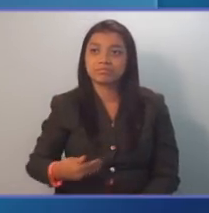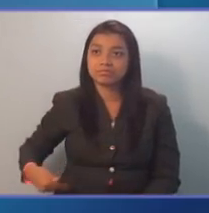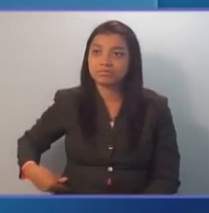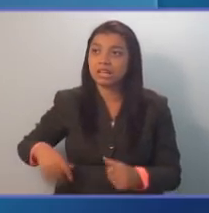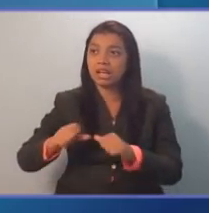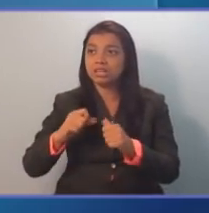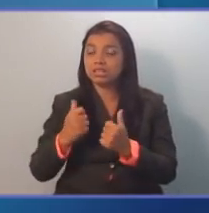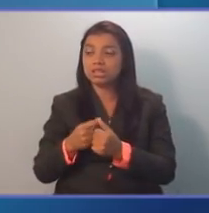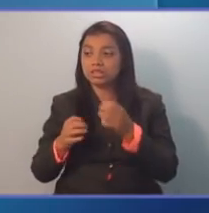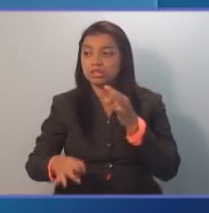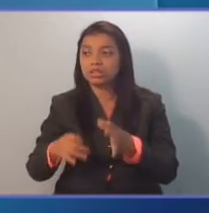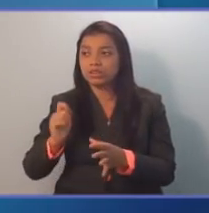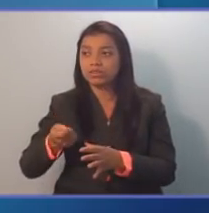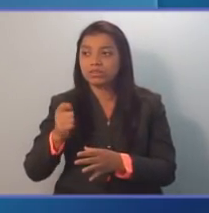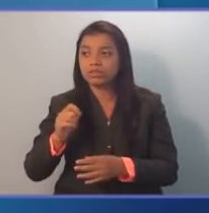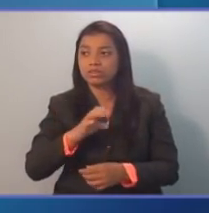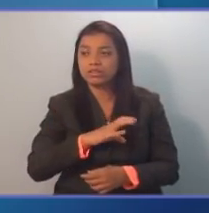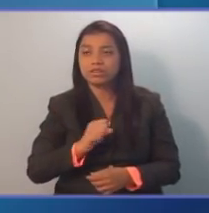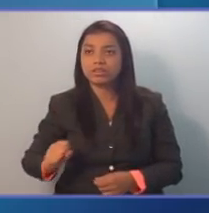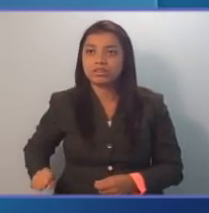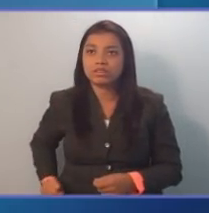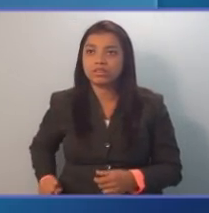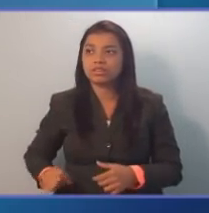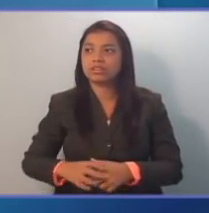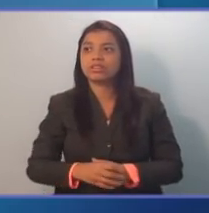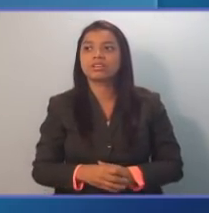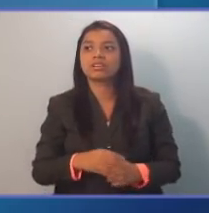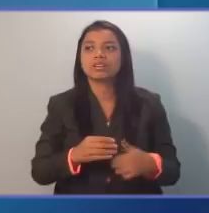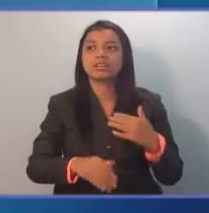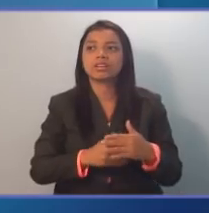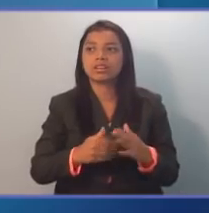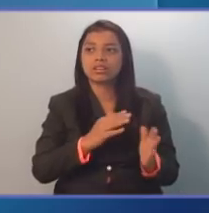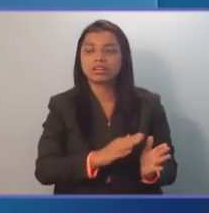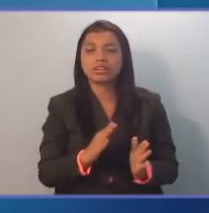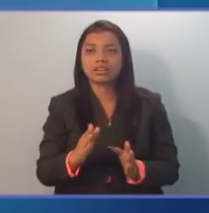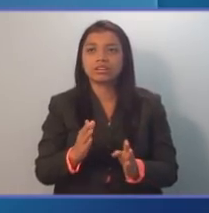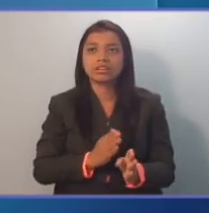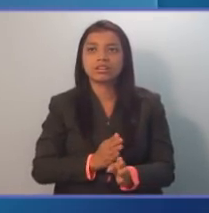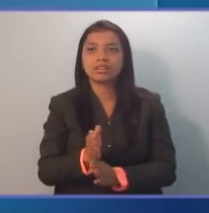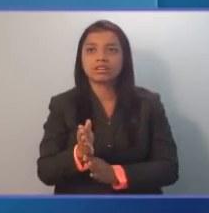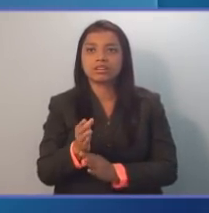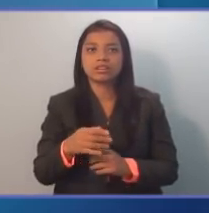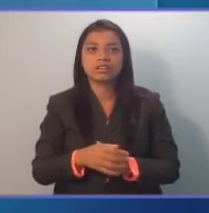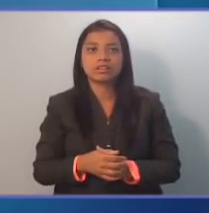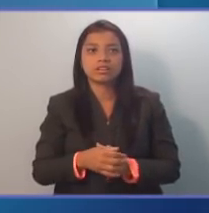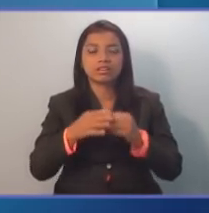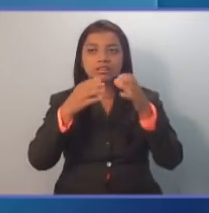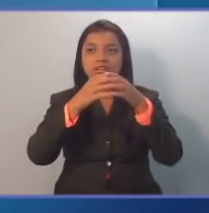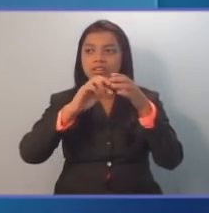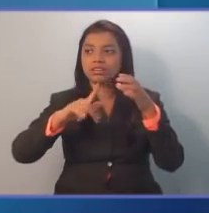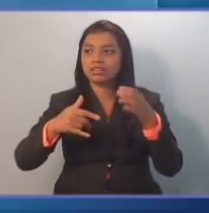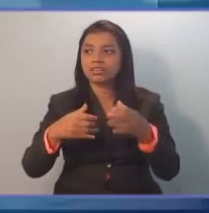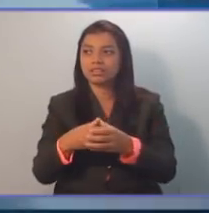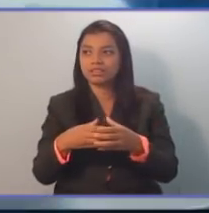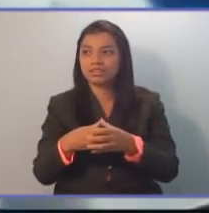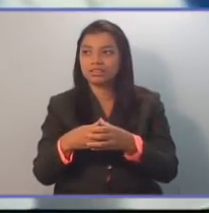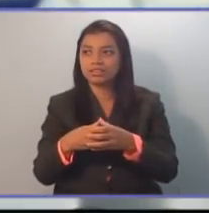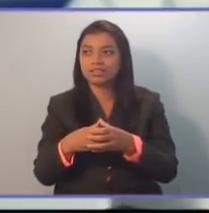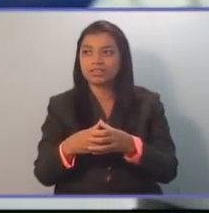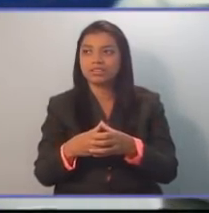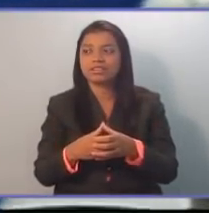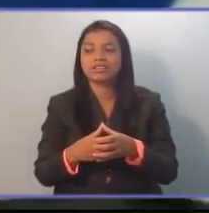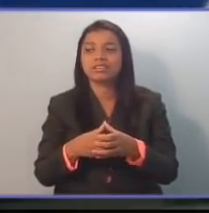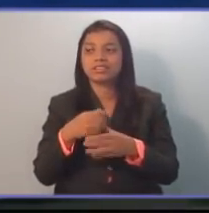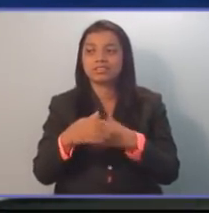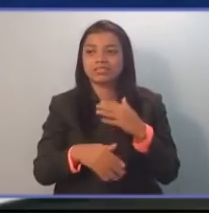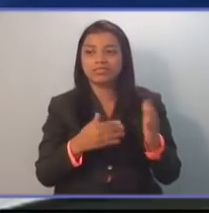Salvador. En este momento se dispone a ser la profesional que va a ser entrevistada por esta subcomisión, la segunda de esta